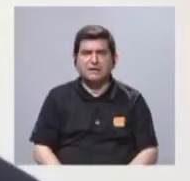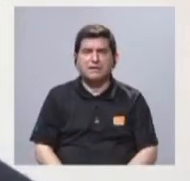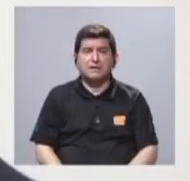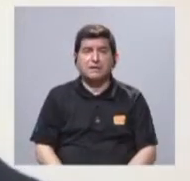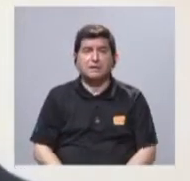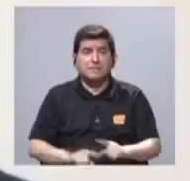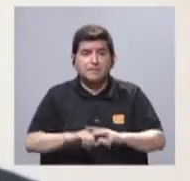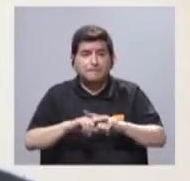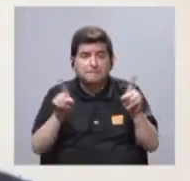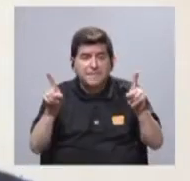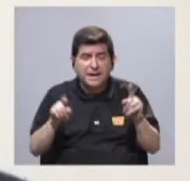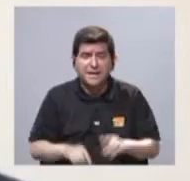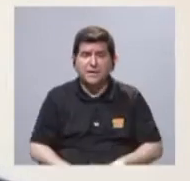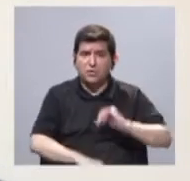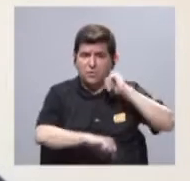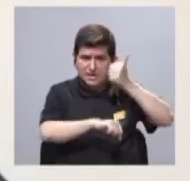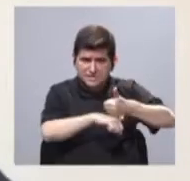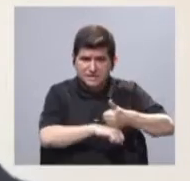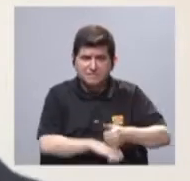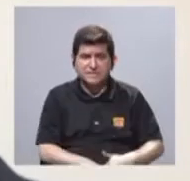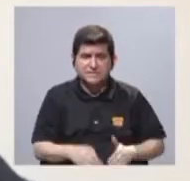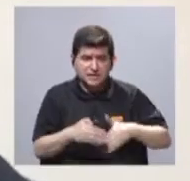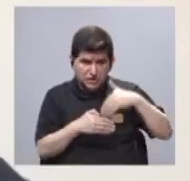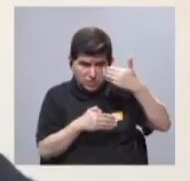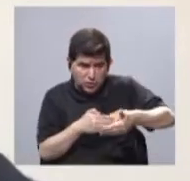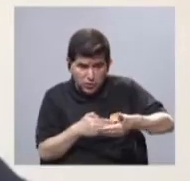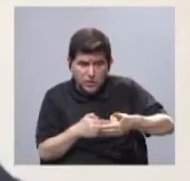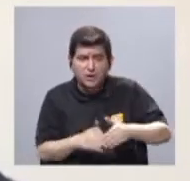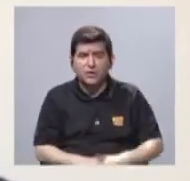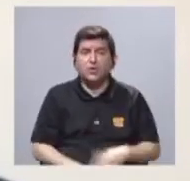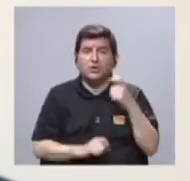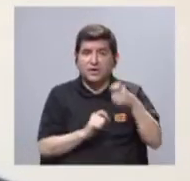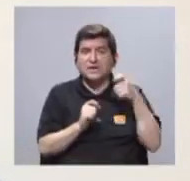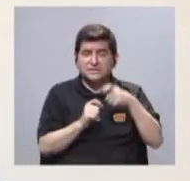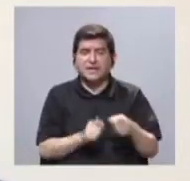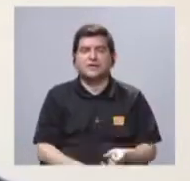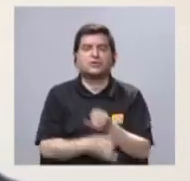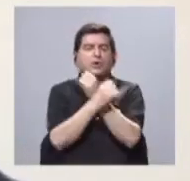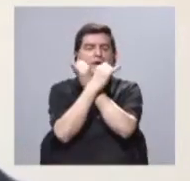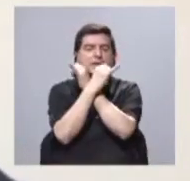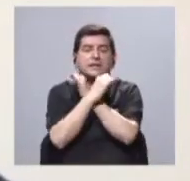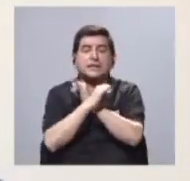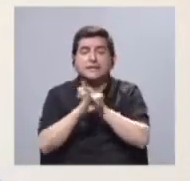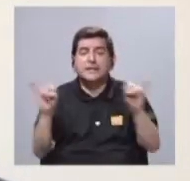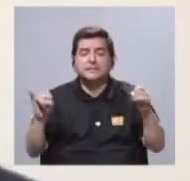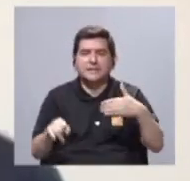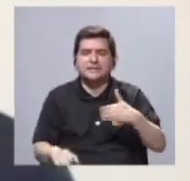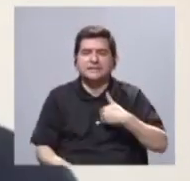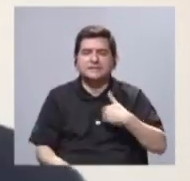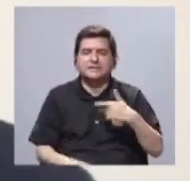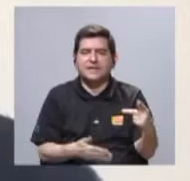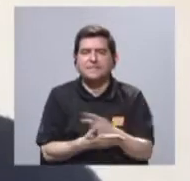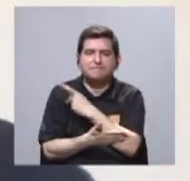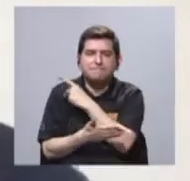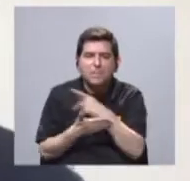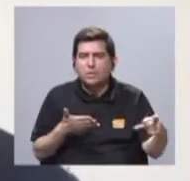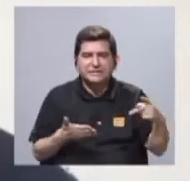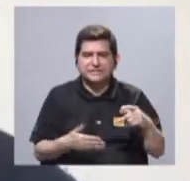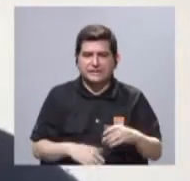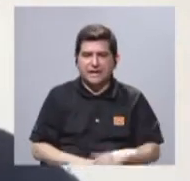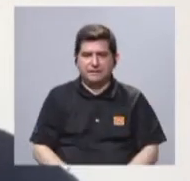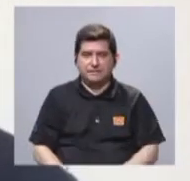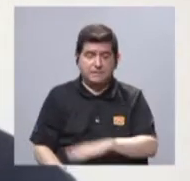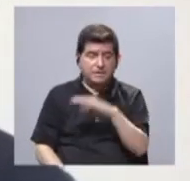enfrentamiento y choque, incluso armado, lo que se establece a partir de esos choques armados es precisamente la